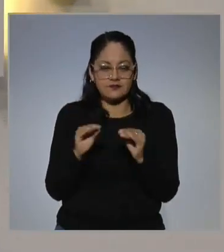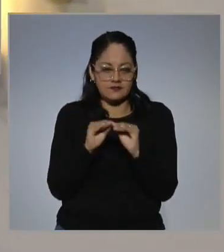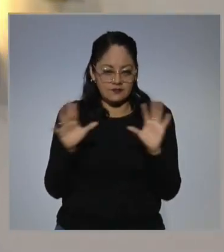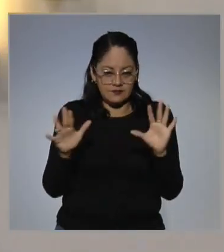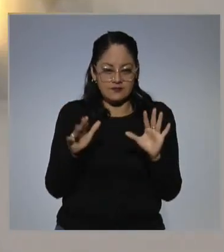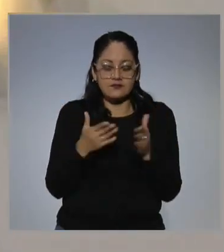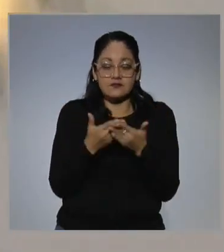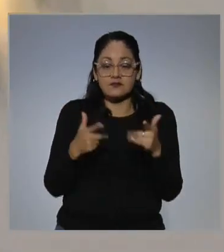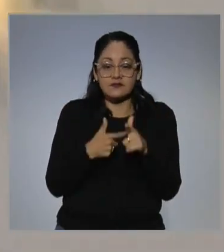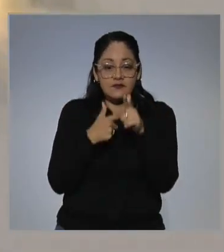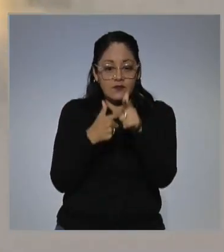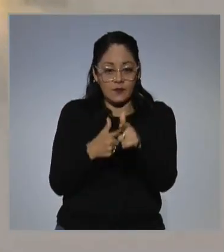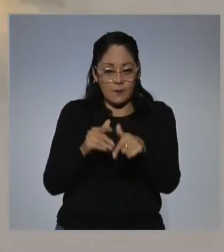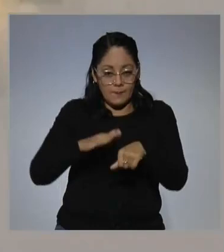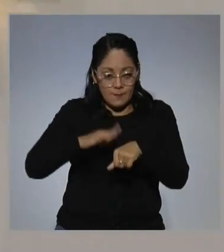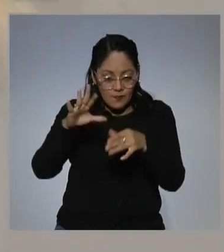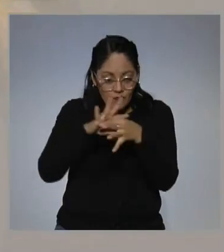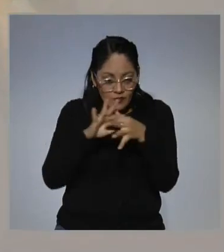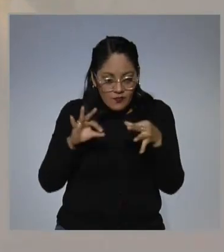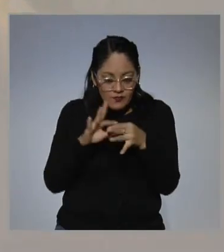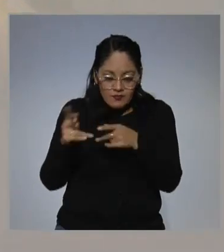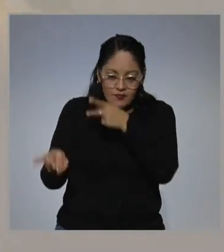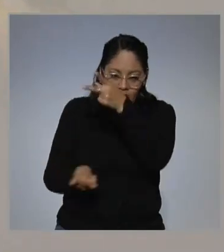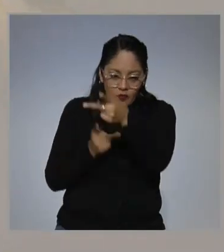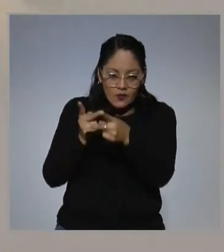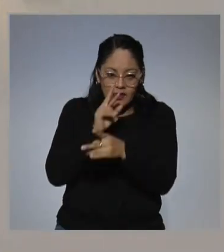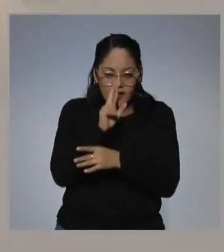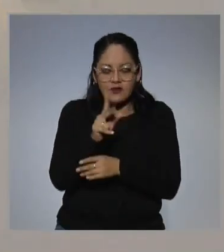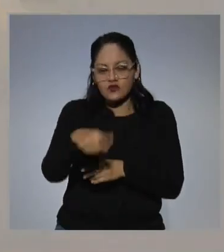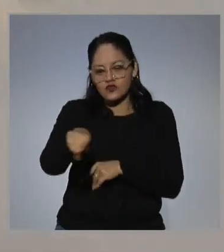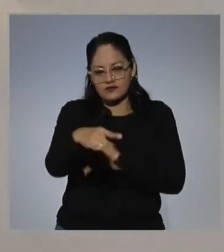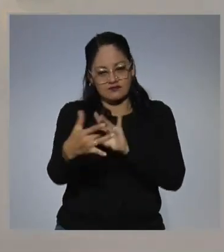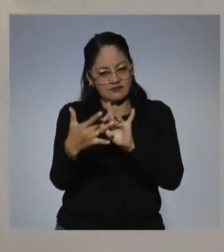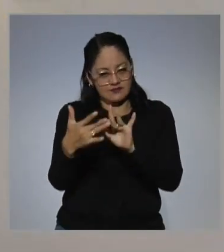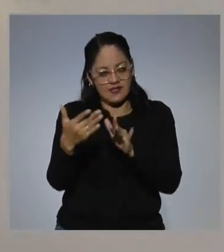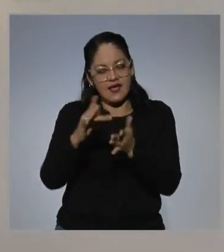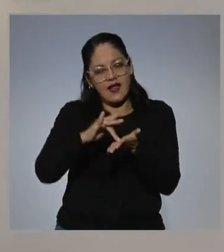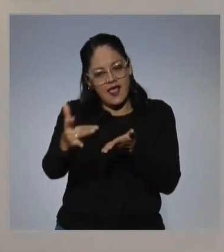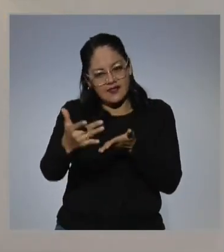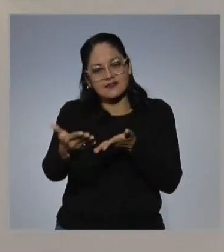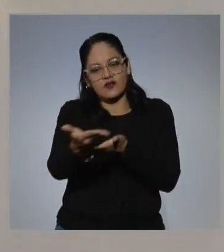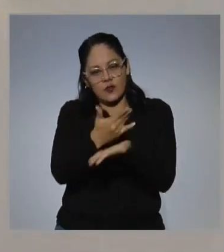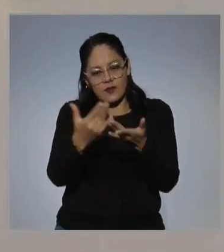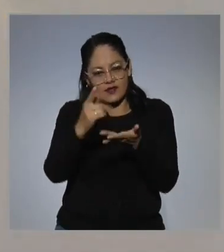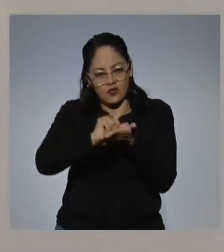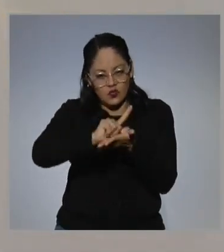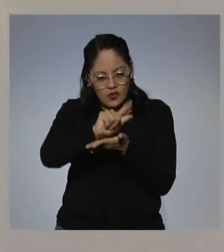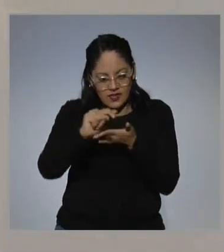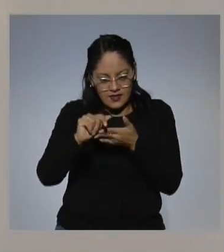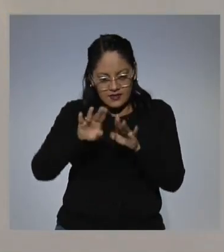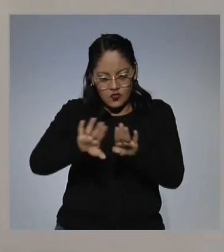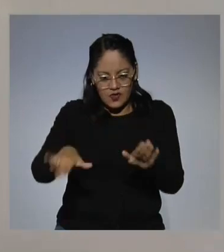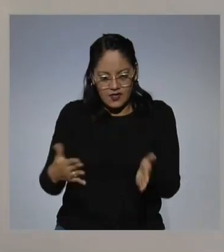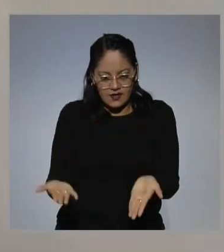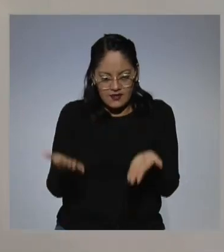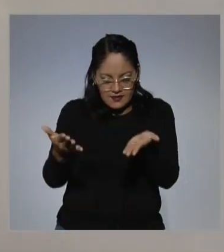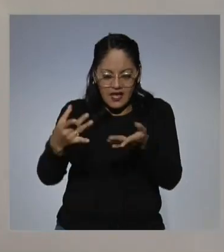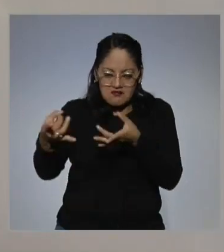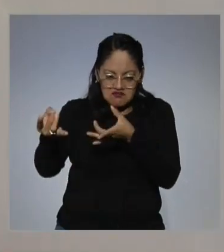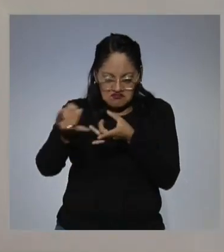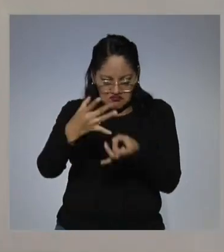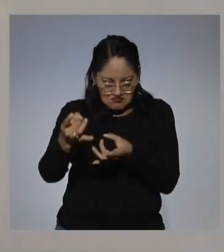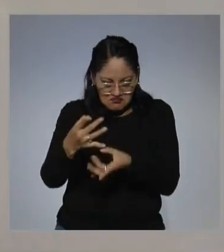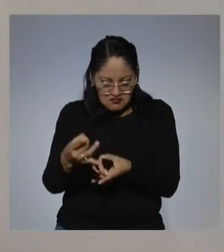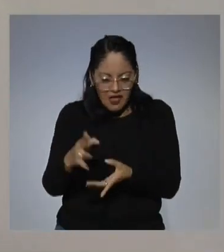supuesto, seguiremos dando salida a sus preguntas. Gracias por seguir compartiendo a través de Twitter sus altares. Nos están llegando ya